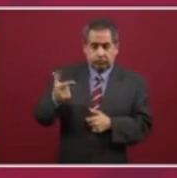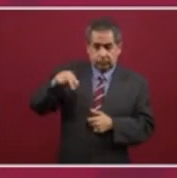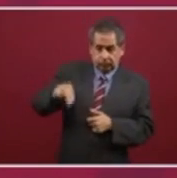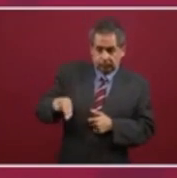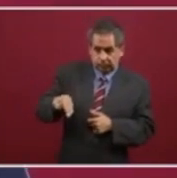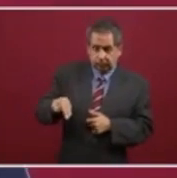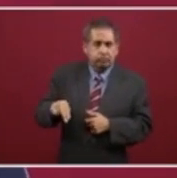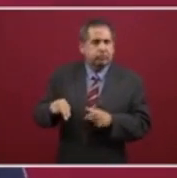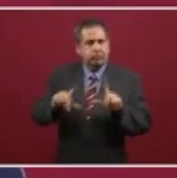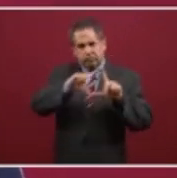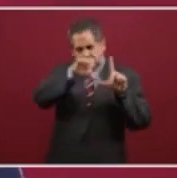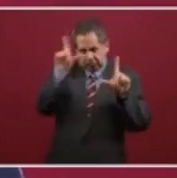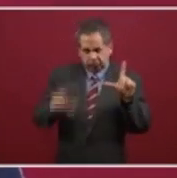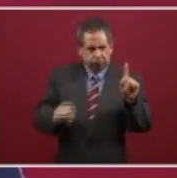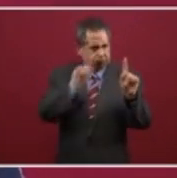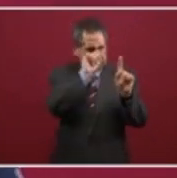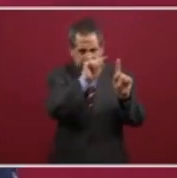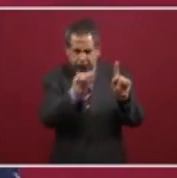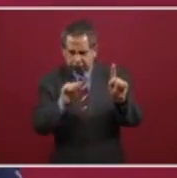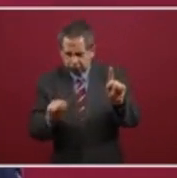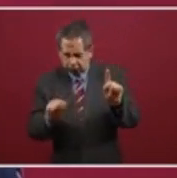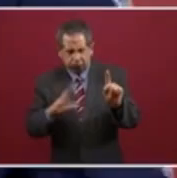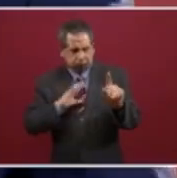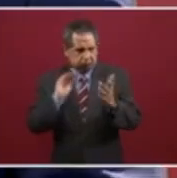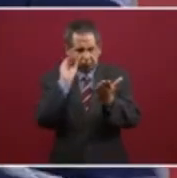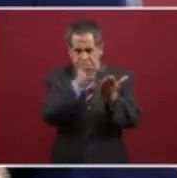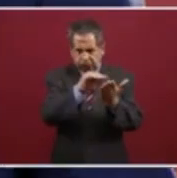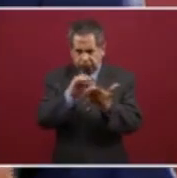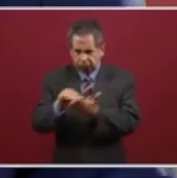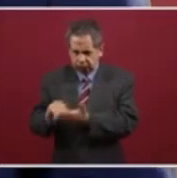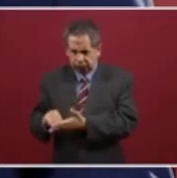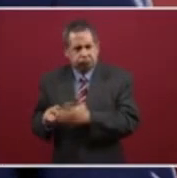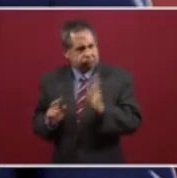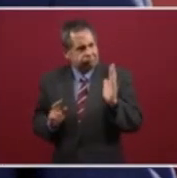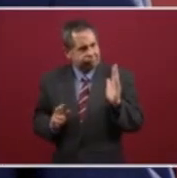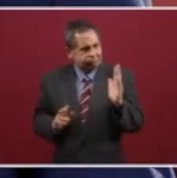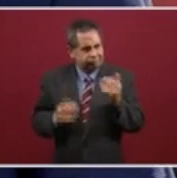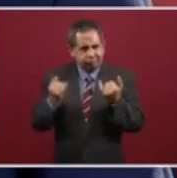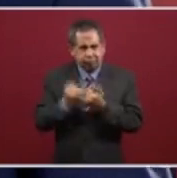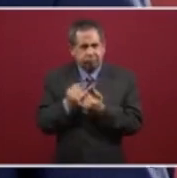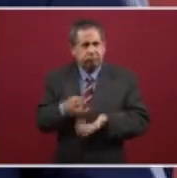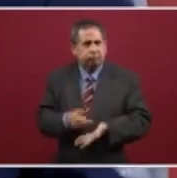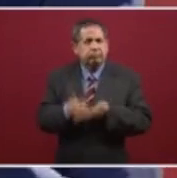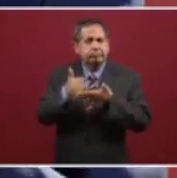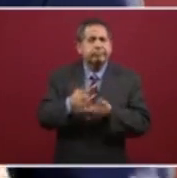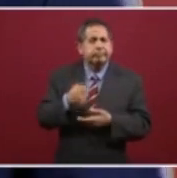tener en todo el país, pues se ayude,